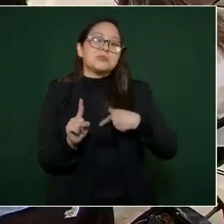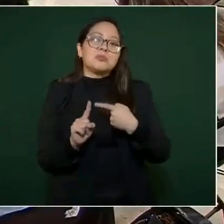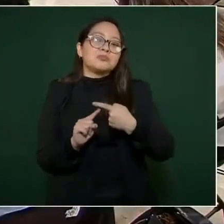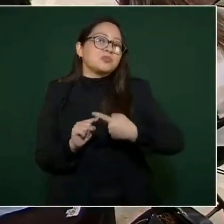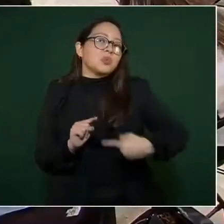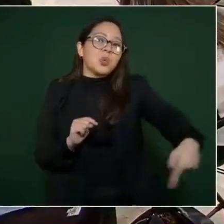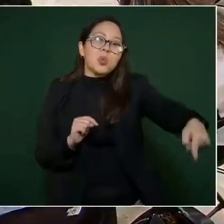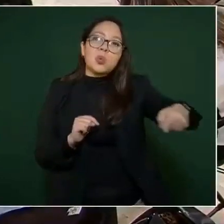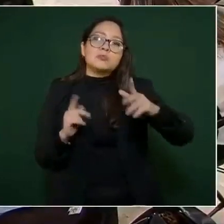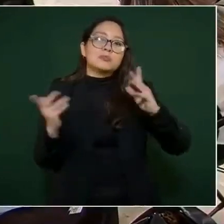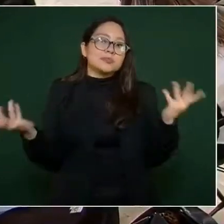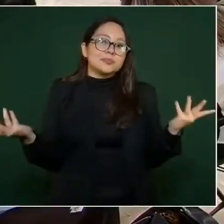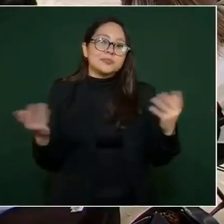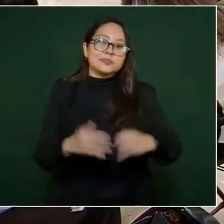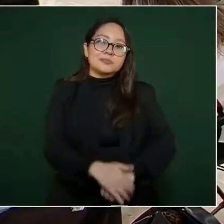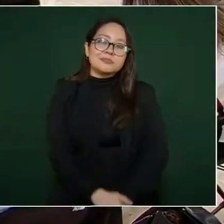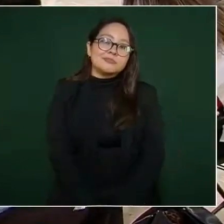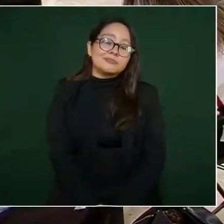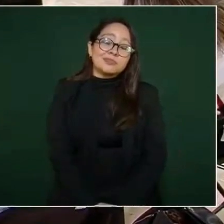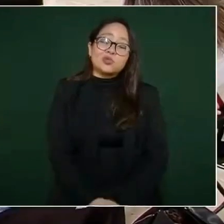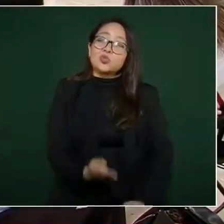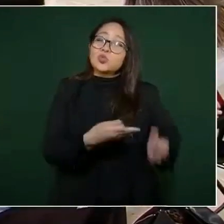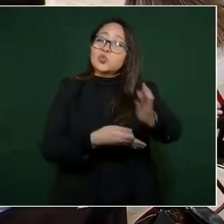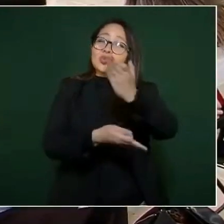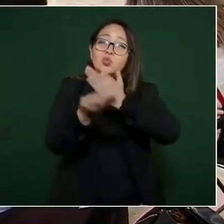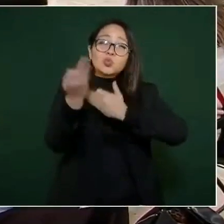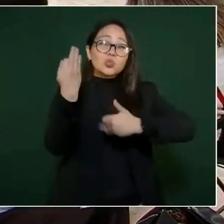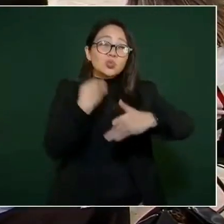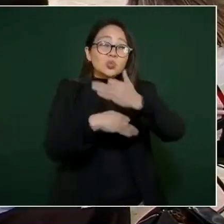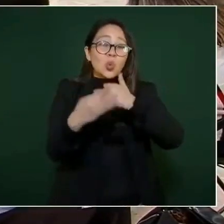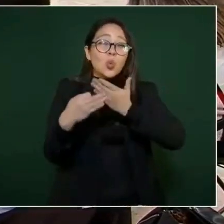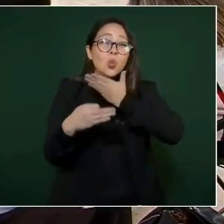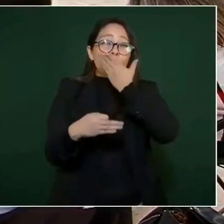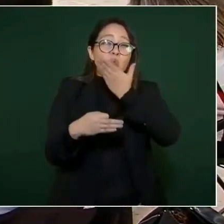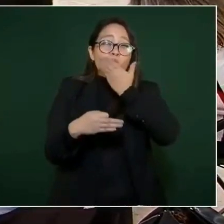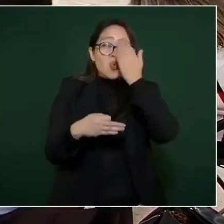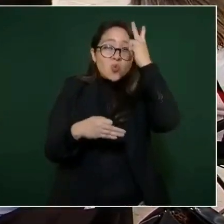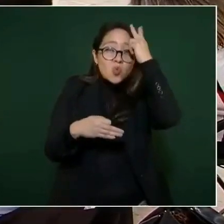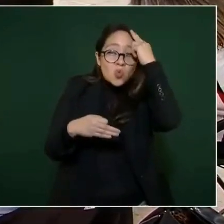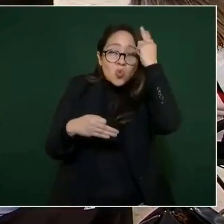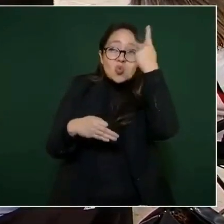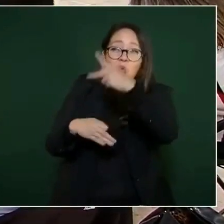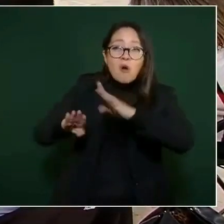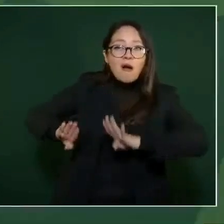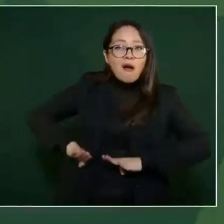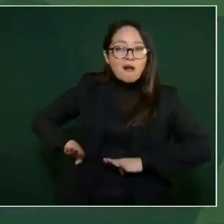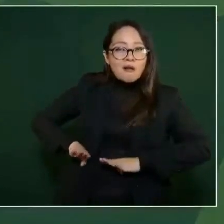Entonces, todas las prácticas porfiristas en lo político